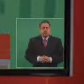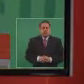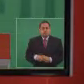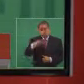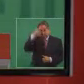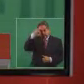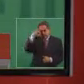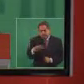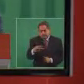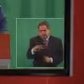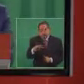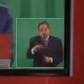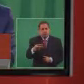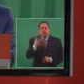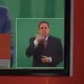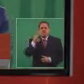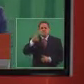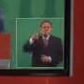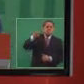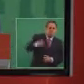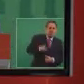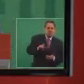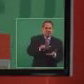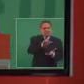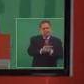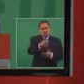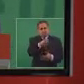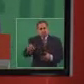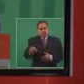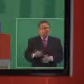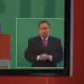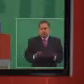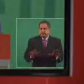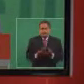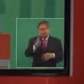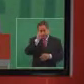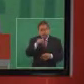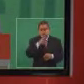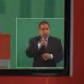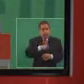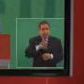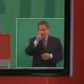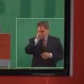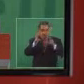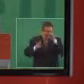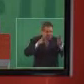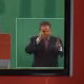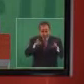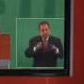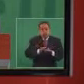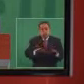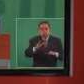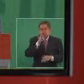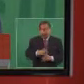por otra parte el presidente de méxico andrés manuel lópez obrador afirmó que pese a haberse contagiado de kobe 19 retomará